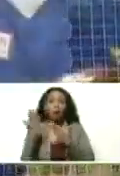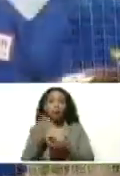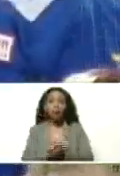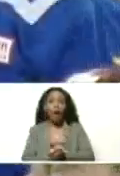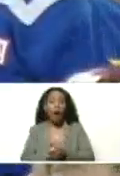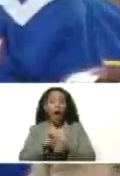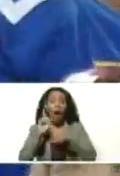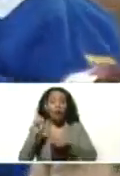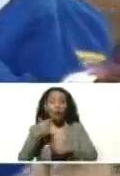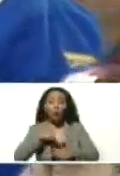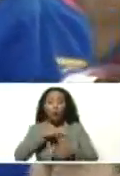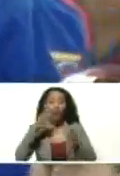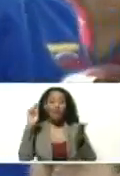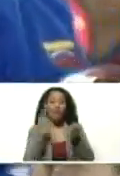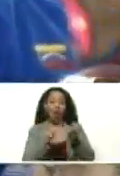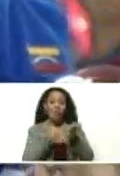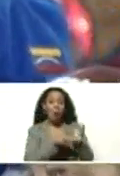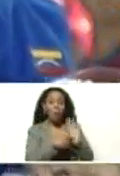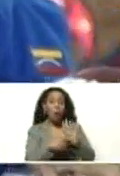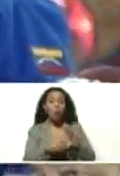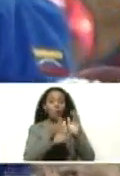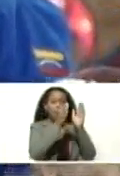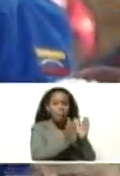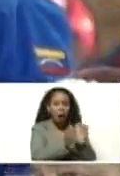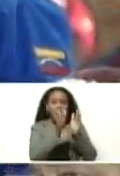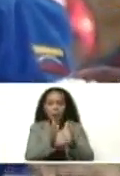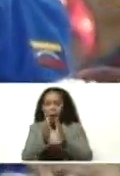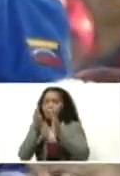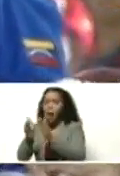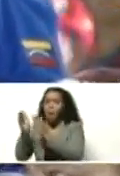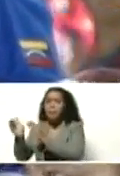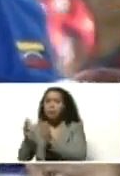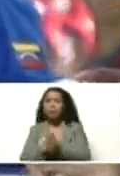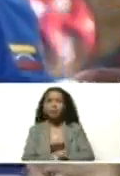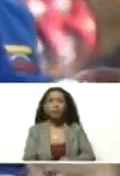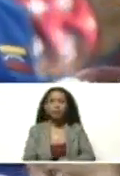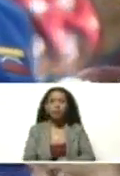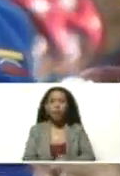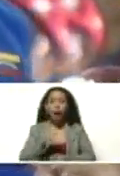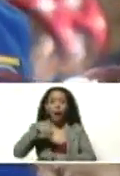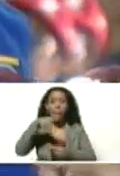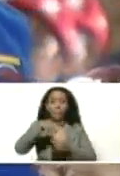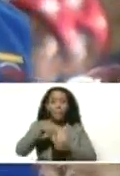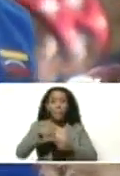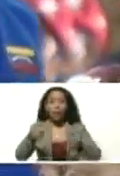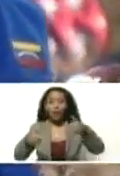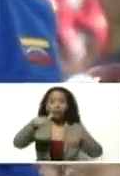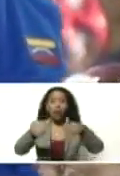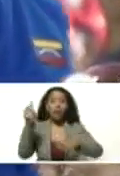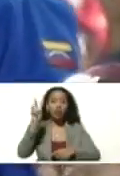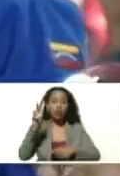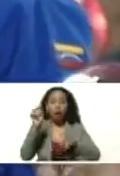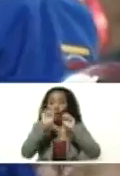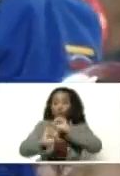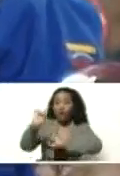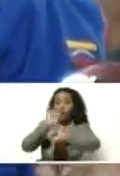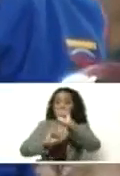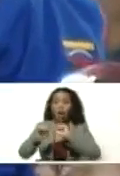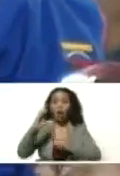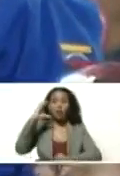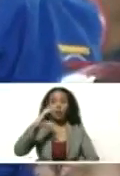Esa es nuestra verdad. Organizados, presidente, organizadas. En Petroquímica de Venezuela, a la vanguardia como